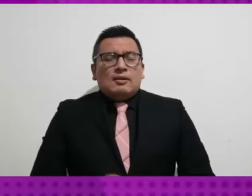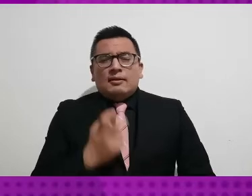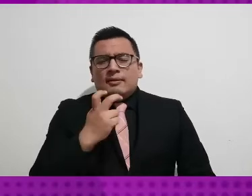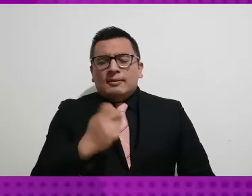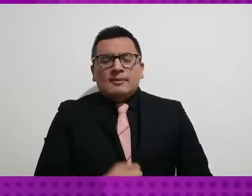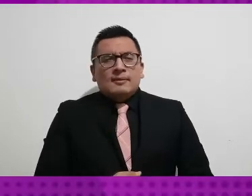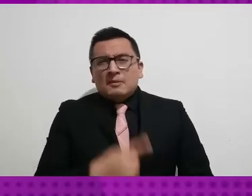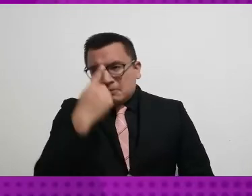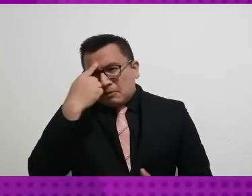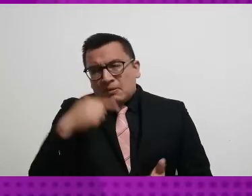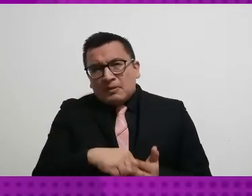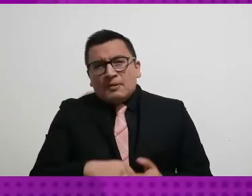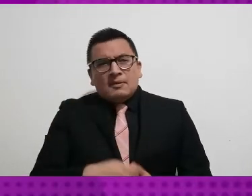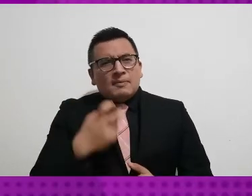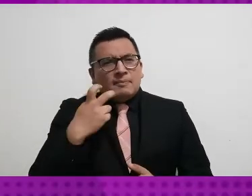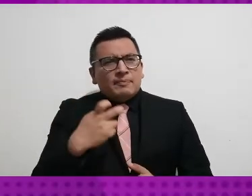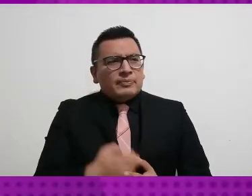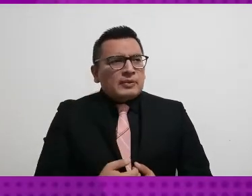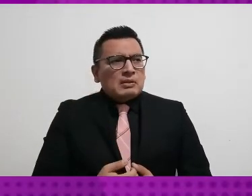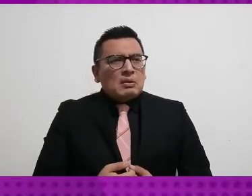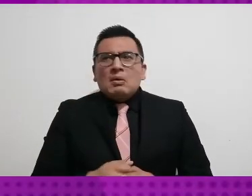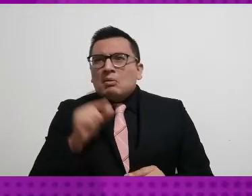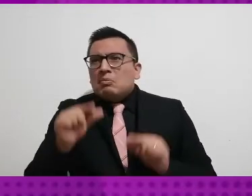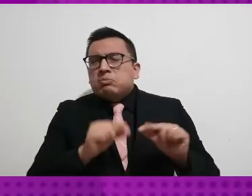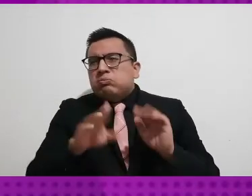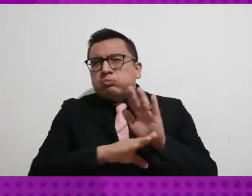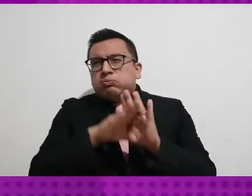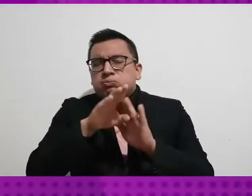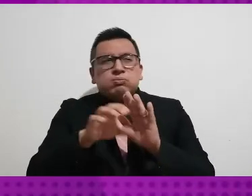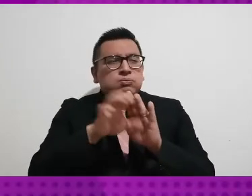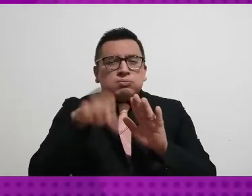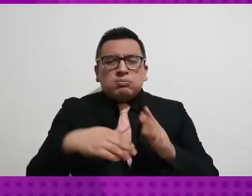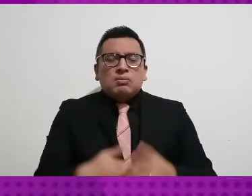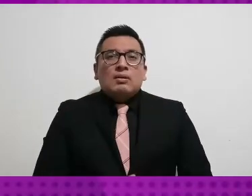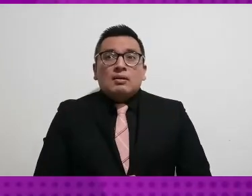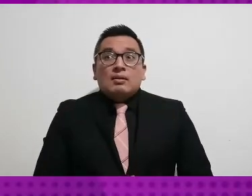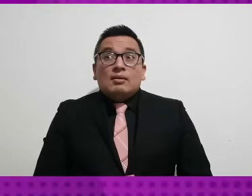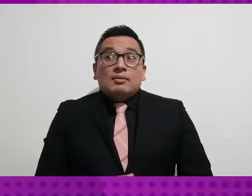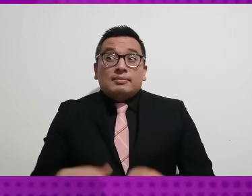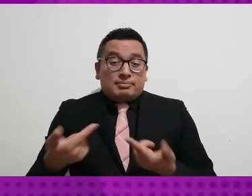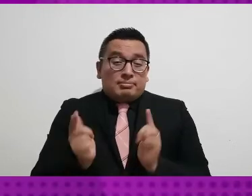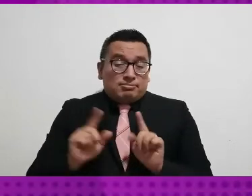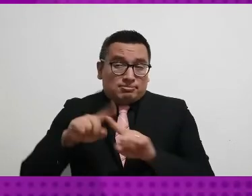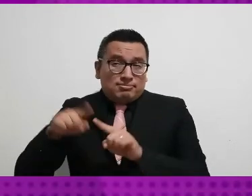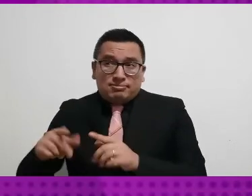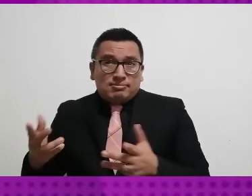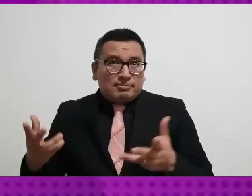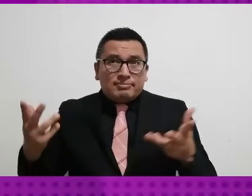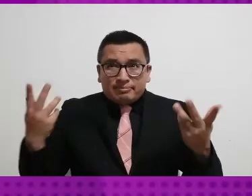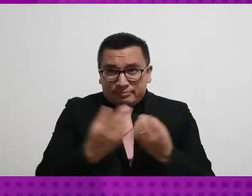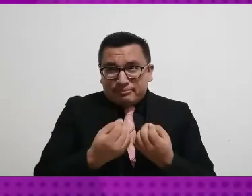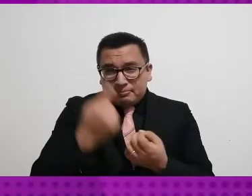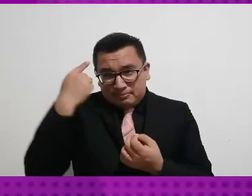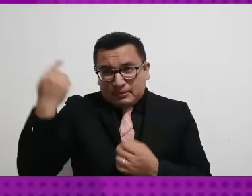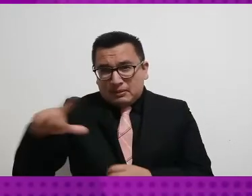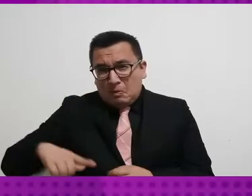Entonces, creo que eso nos ha traído otros temas importantes, como es la participación de los colectivos dentro de las estructuras